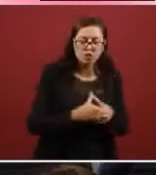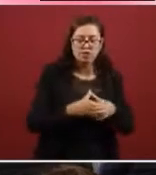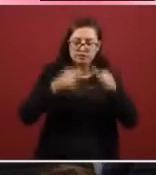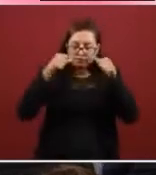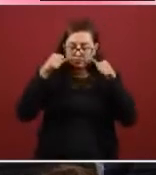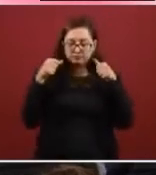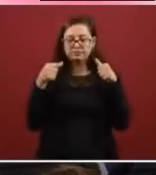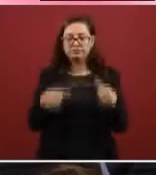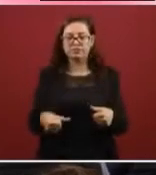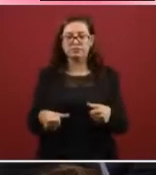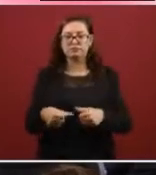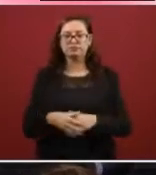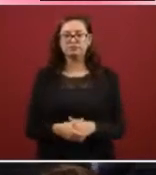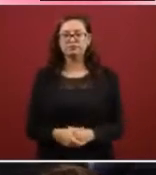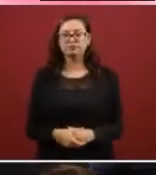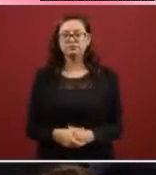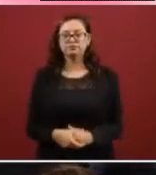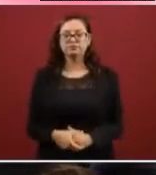México tiene